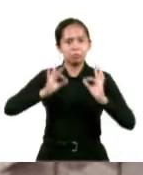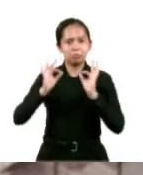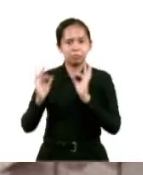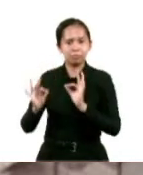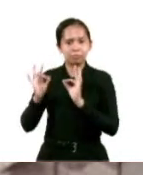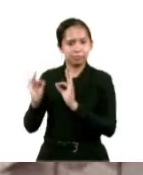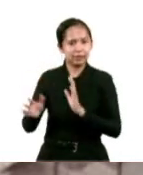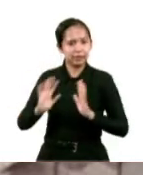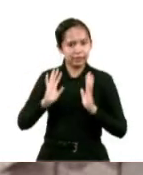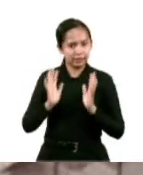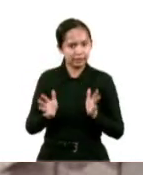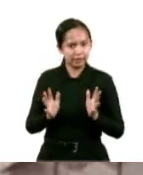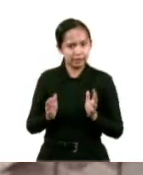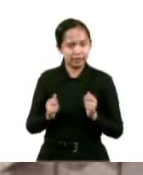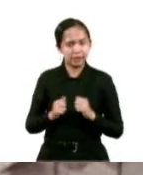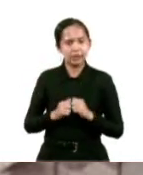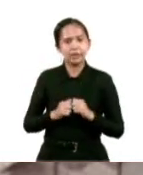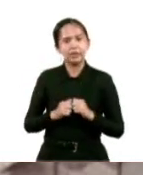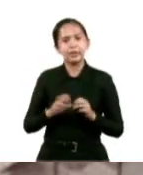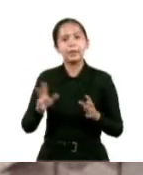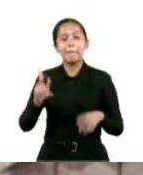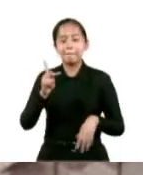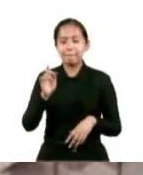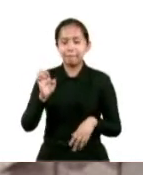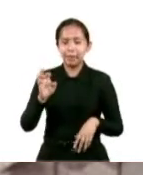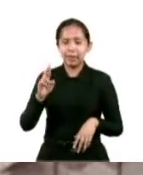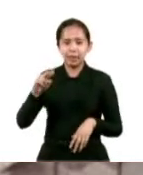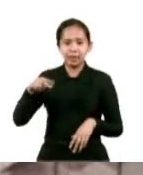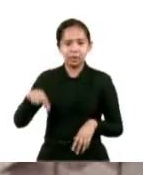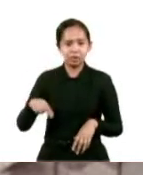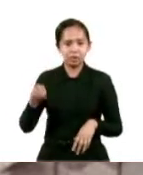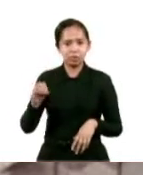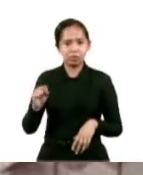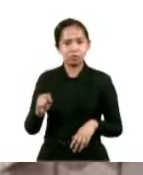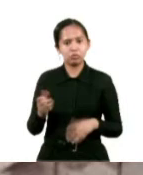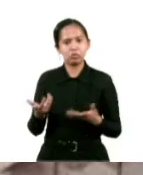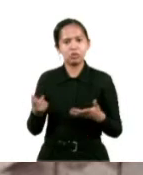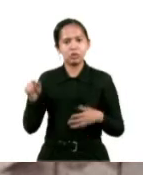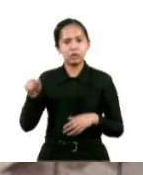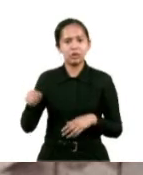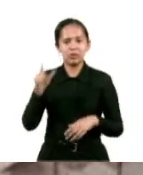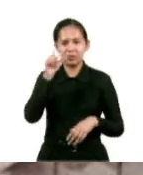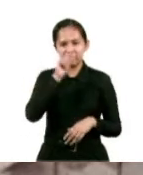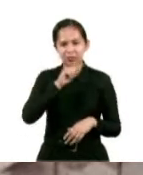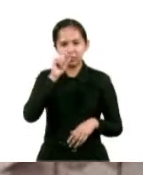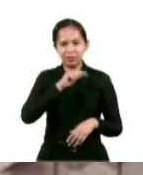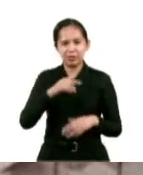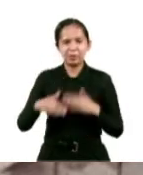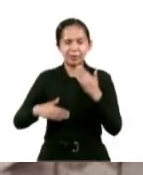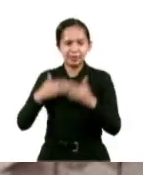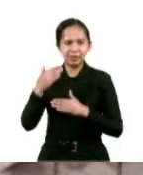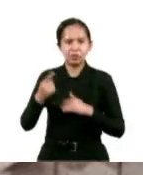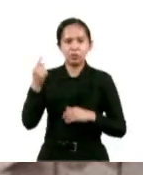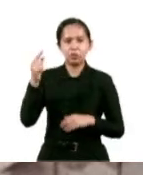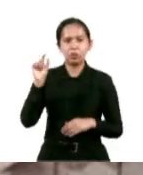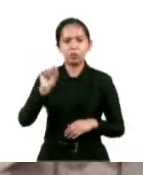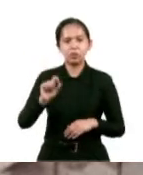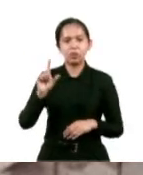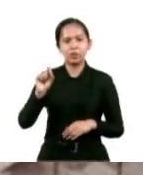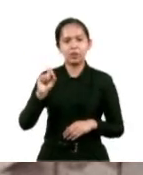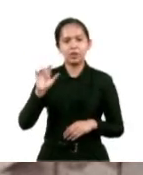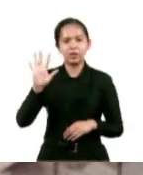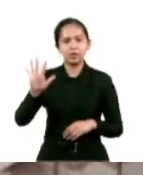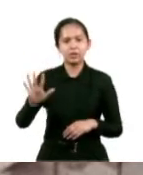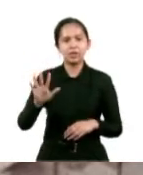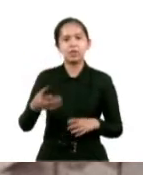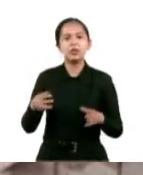las especificaciones, los pernos más críticos hayan fallado luego del paso de 1.25